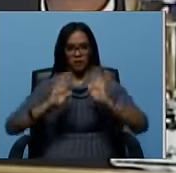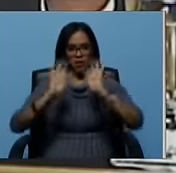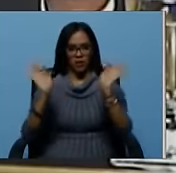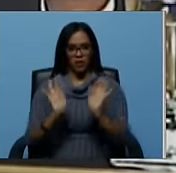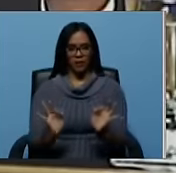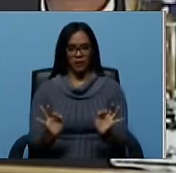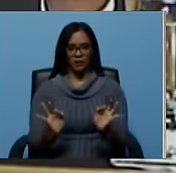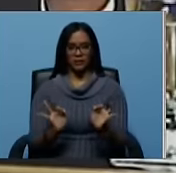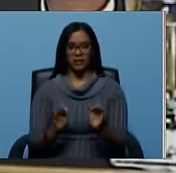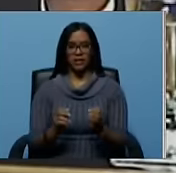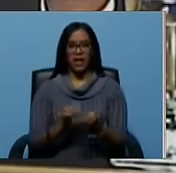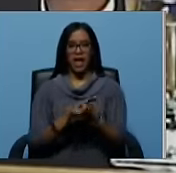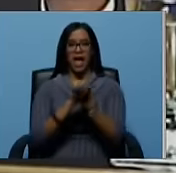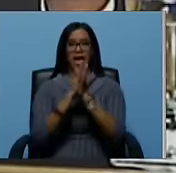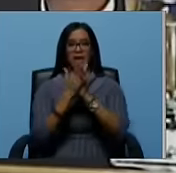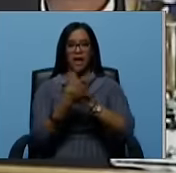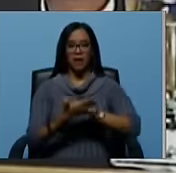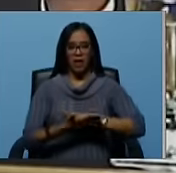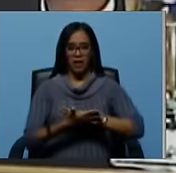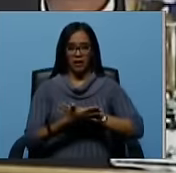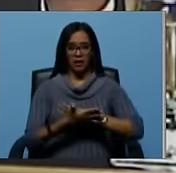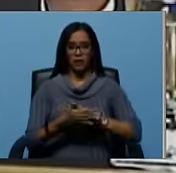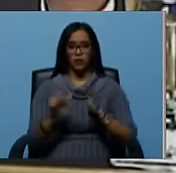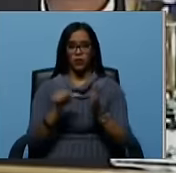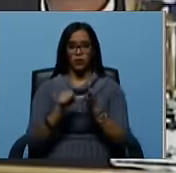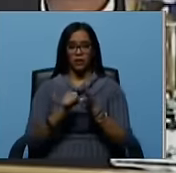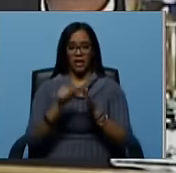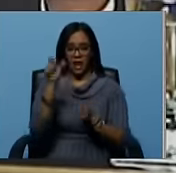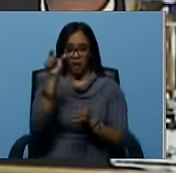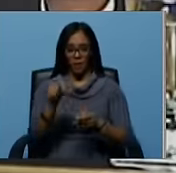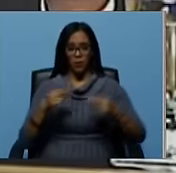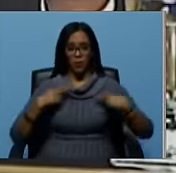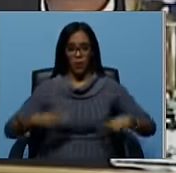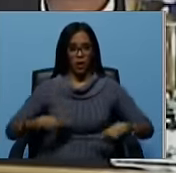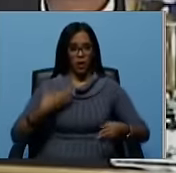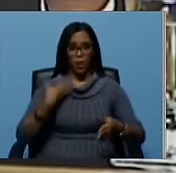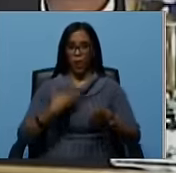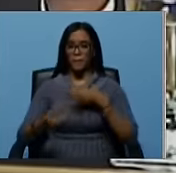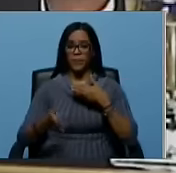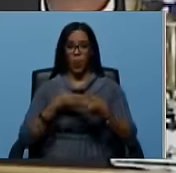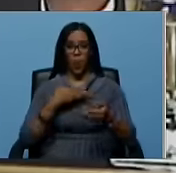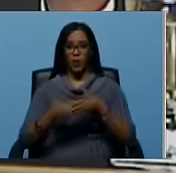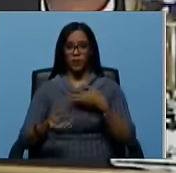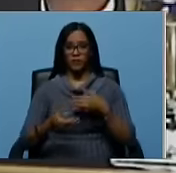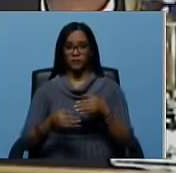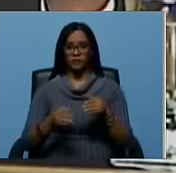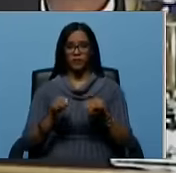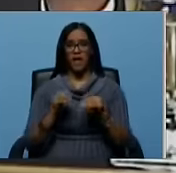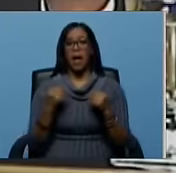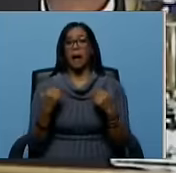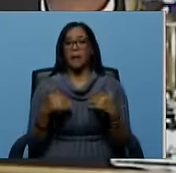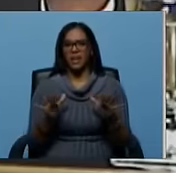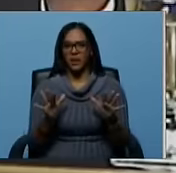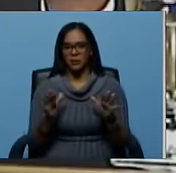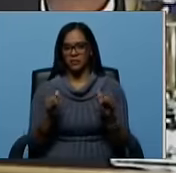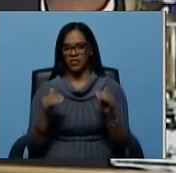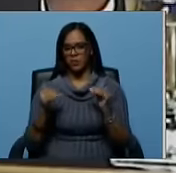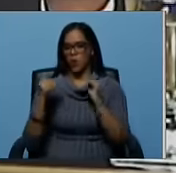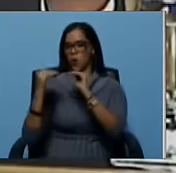modelos de exterminio, donde el ser humano no importa, a menos que sea de mi misma clase social.